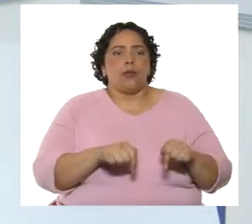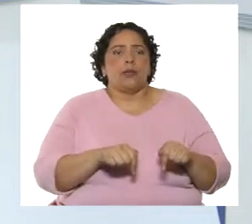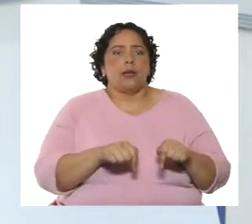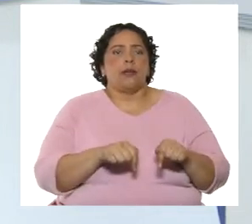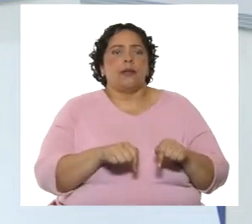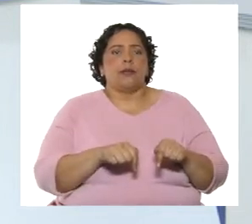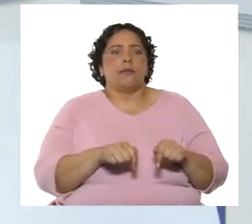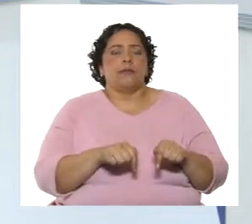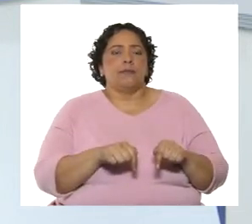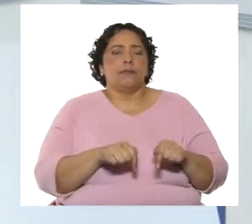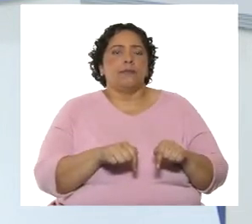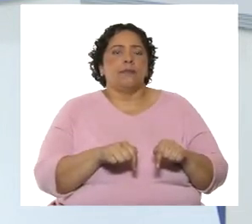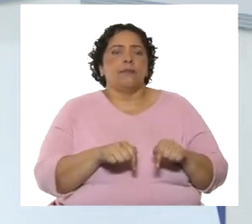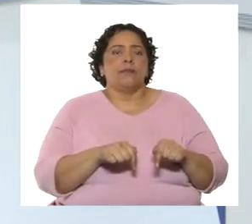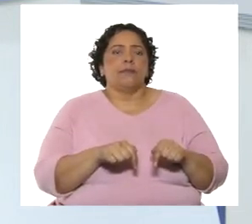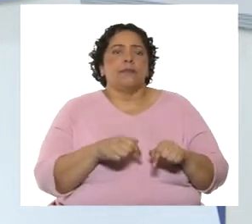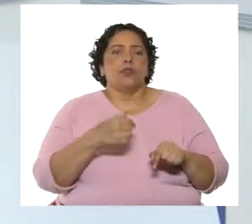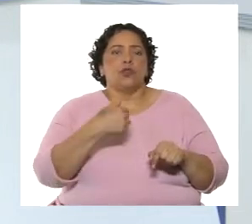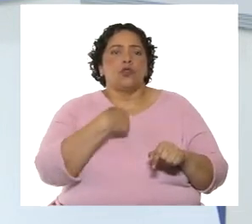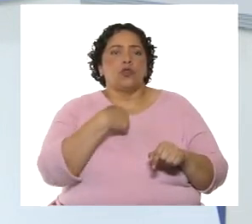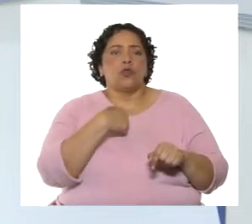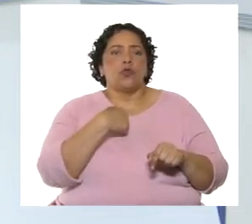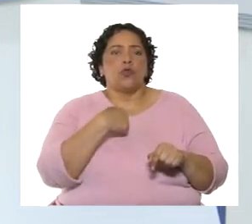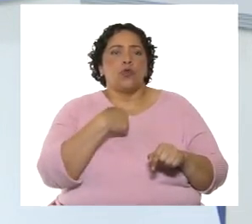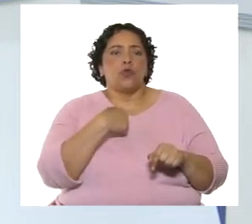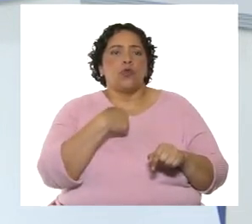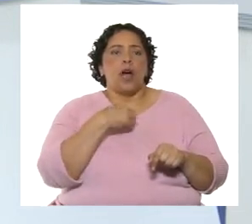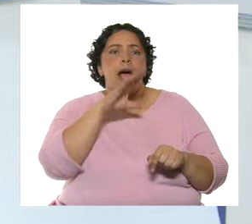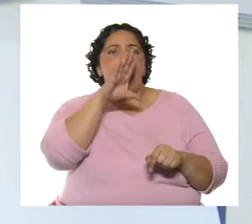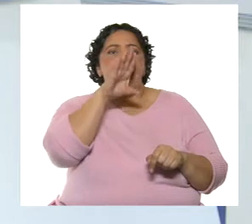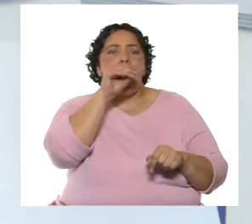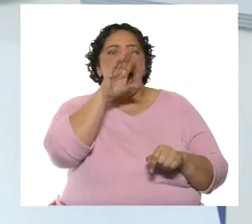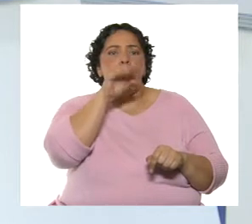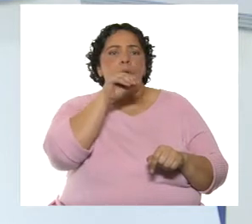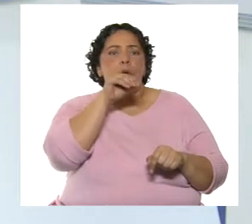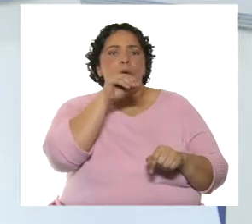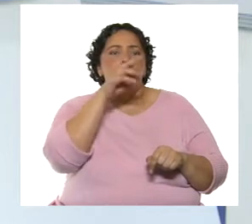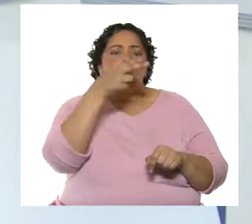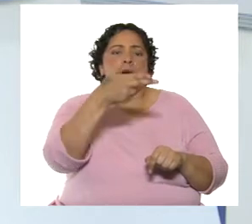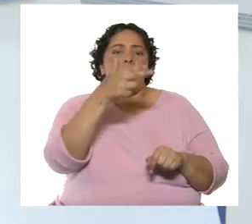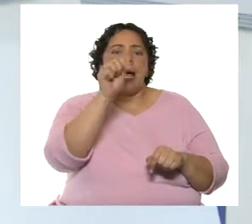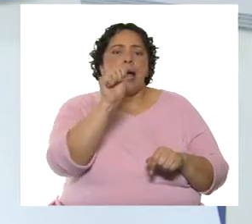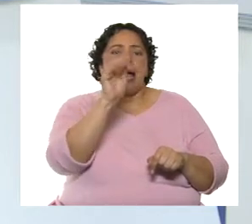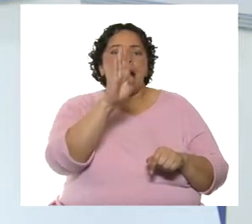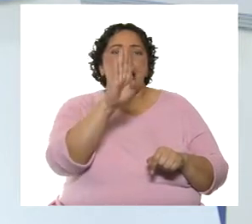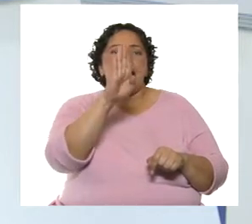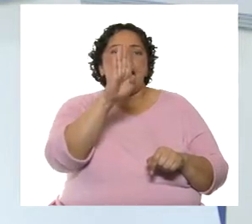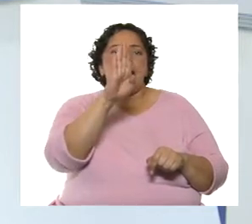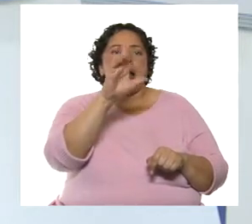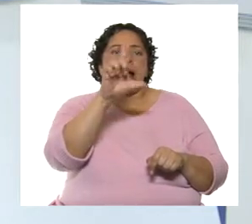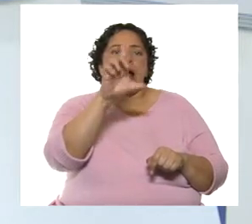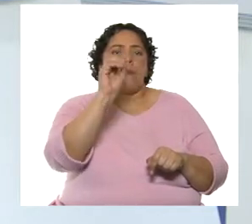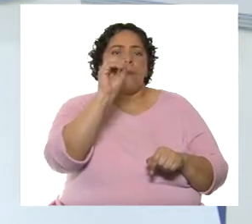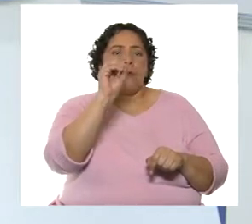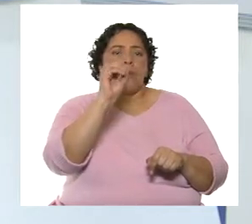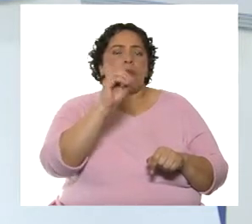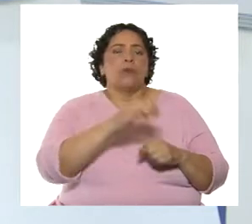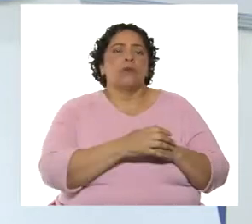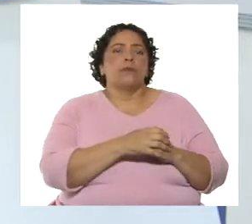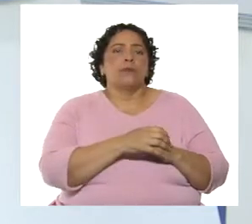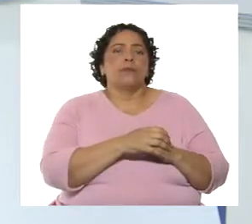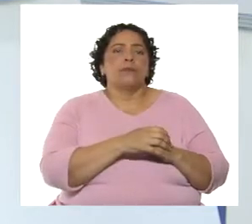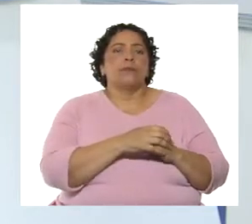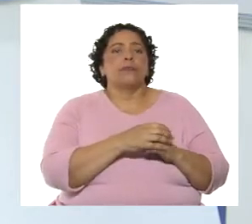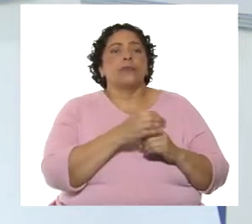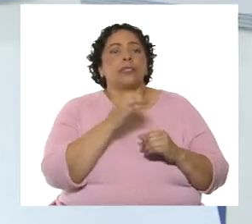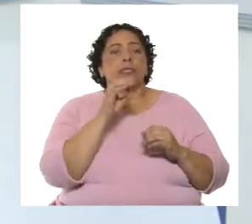ese momento, podemos decir entonces yo hablo, porque estoy hablando en este momento. Si nos